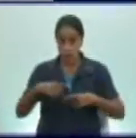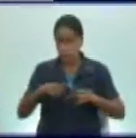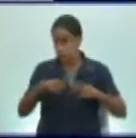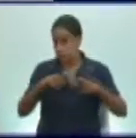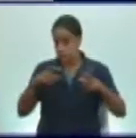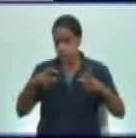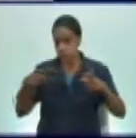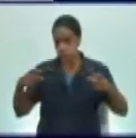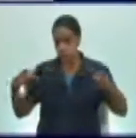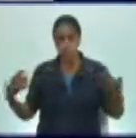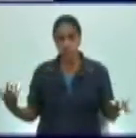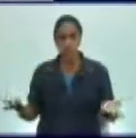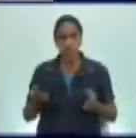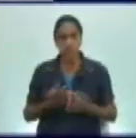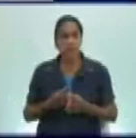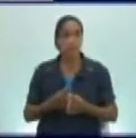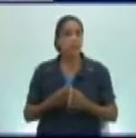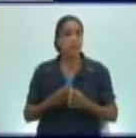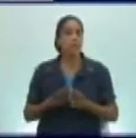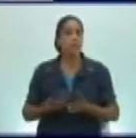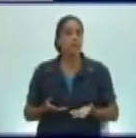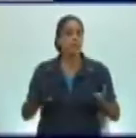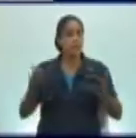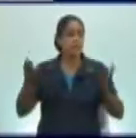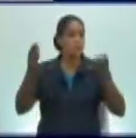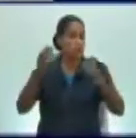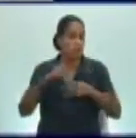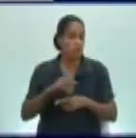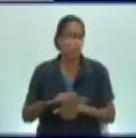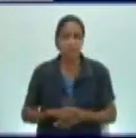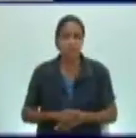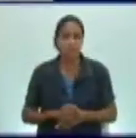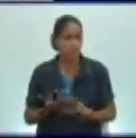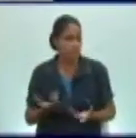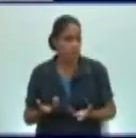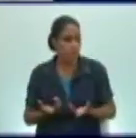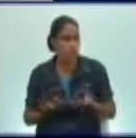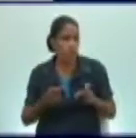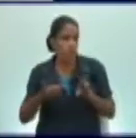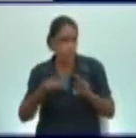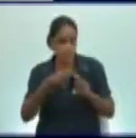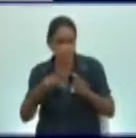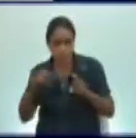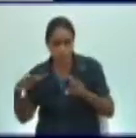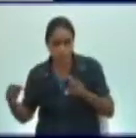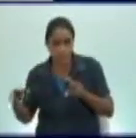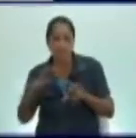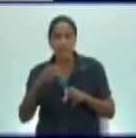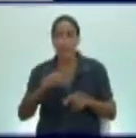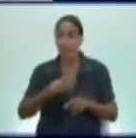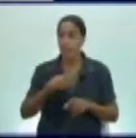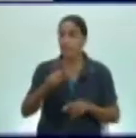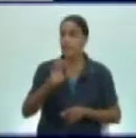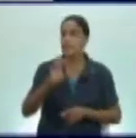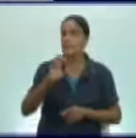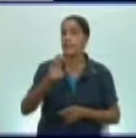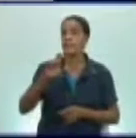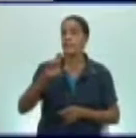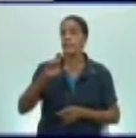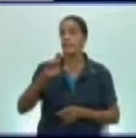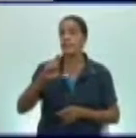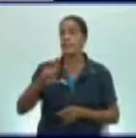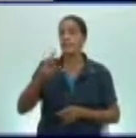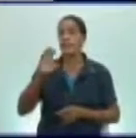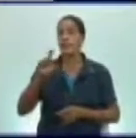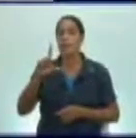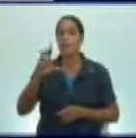Aquí pueden ver ustedes diferentes sistemas de órganos. La presencia de celoma, como habíamos dicho, permitió el desarrollo de